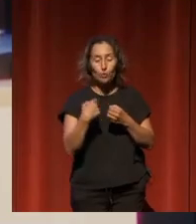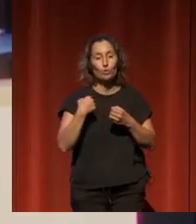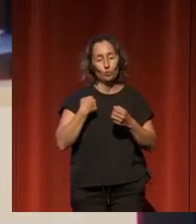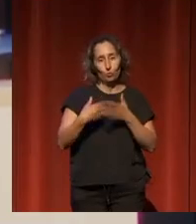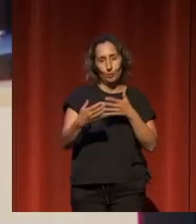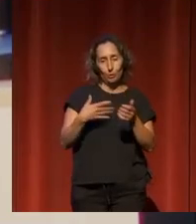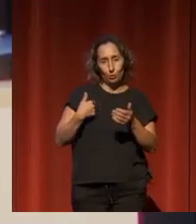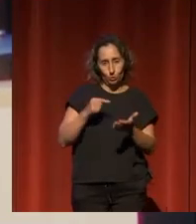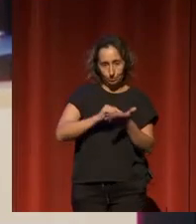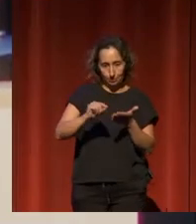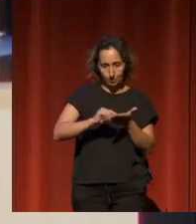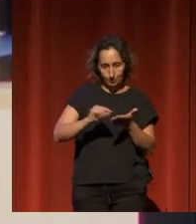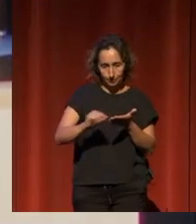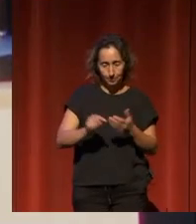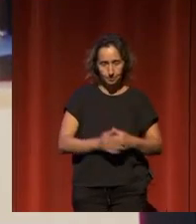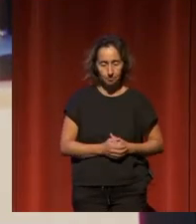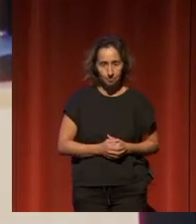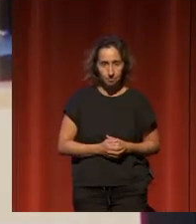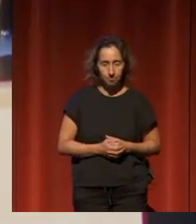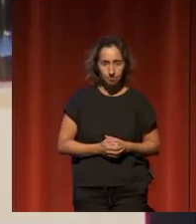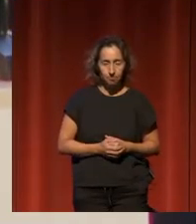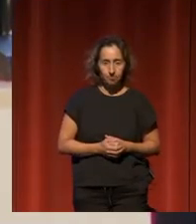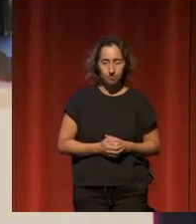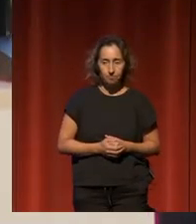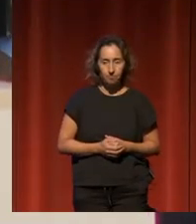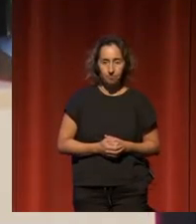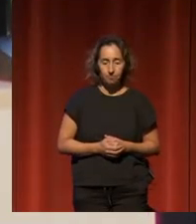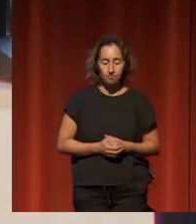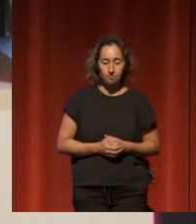yo y también